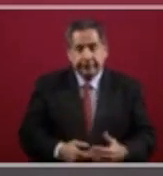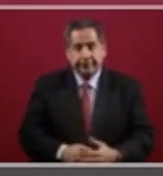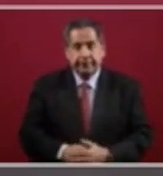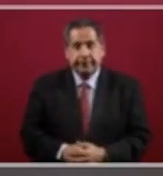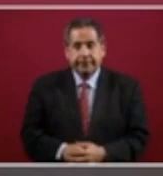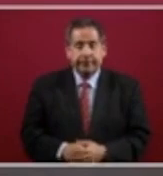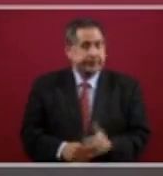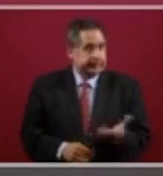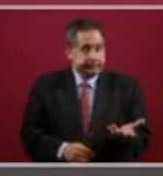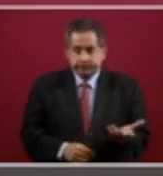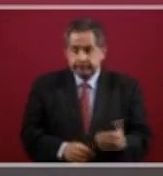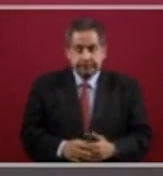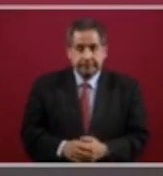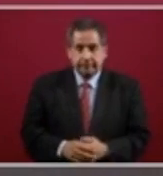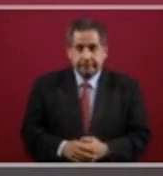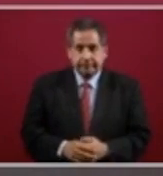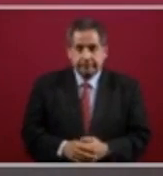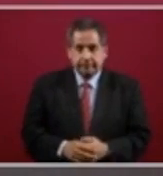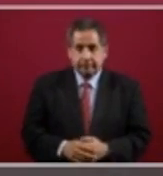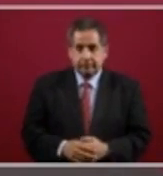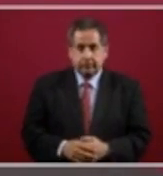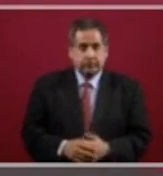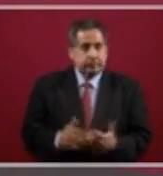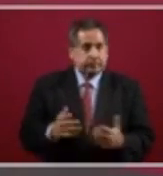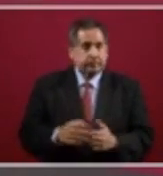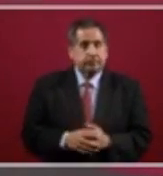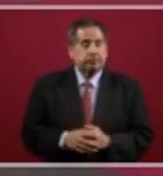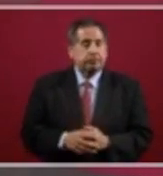No hay tratados